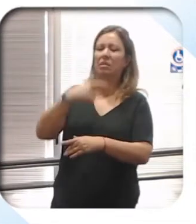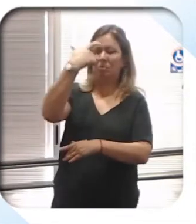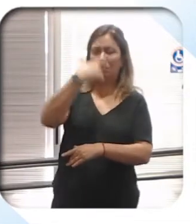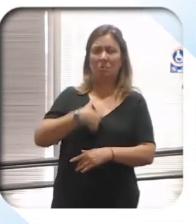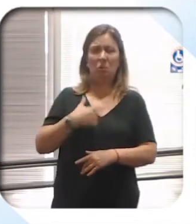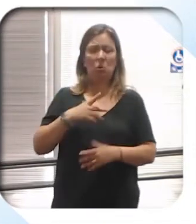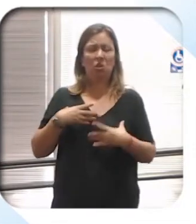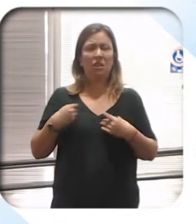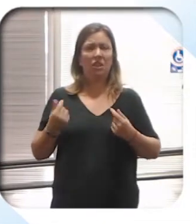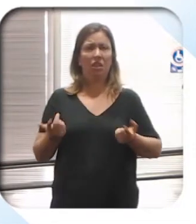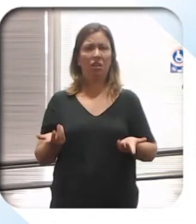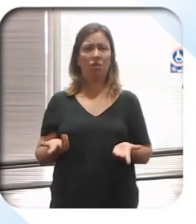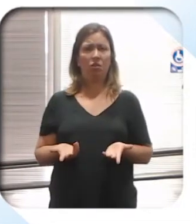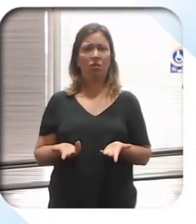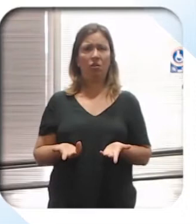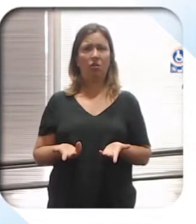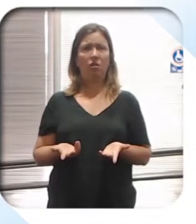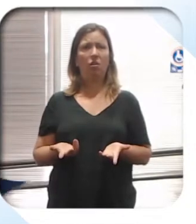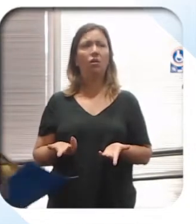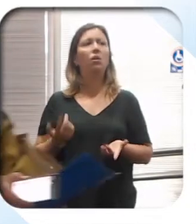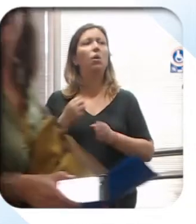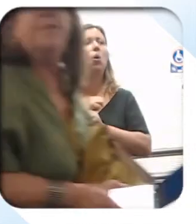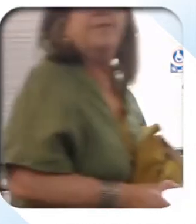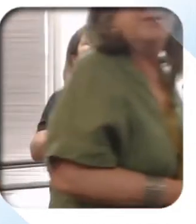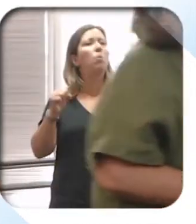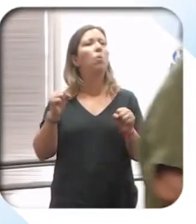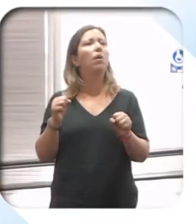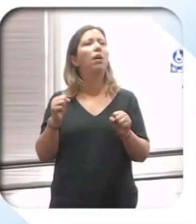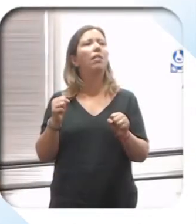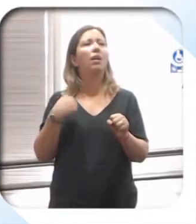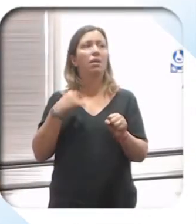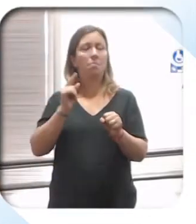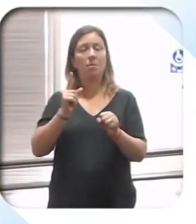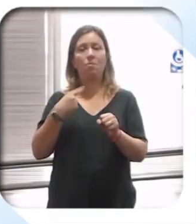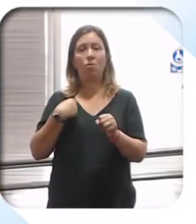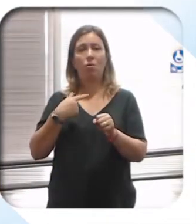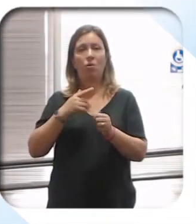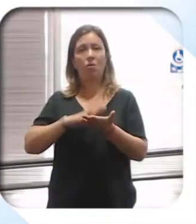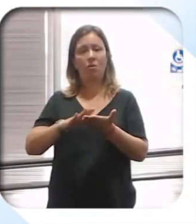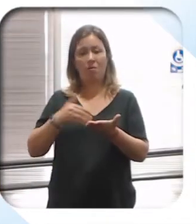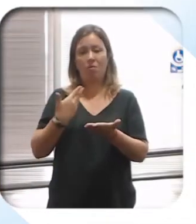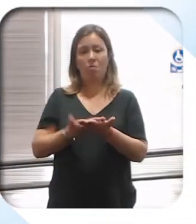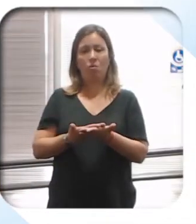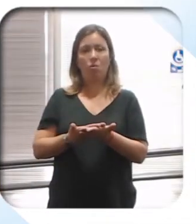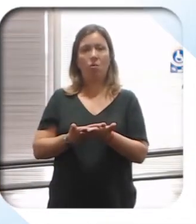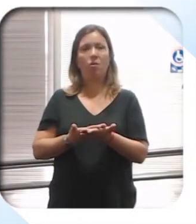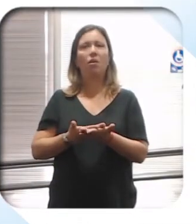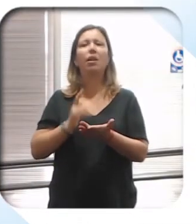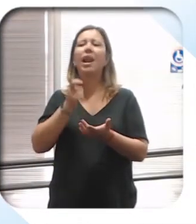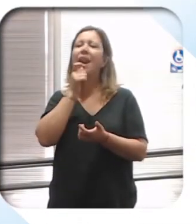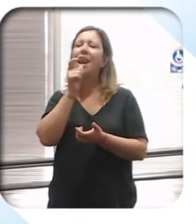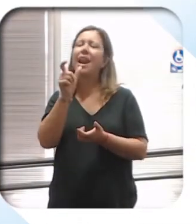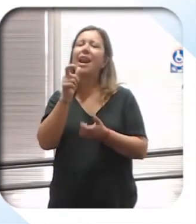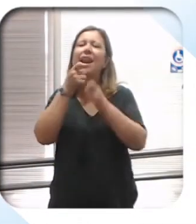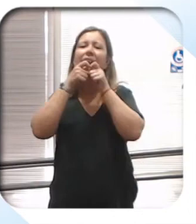las características. Por lo tanto, podemos poner de vuelta como se habla, como decía Platón, en el